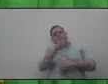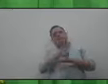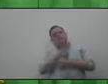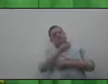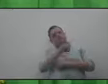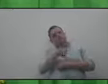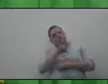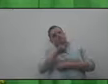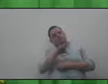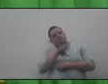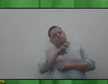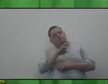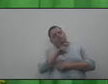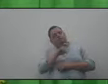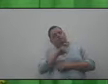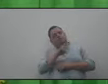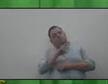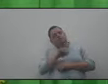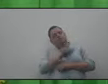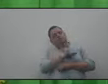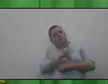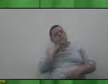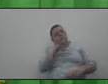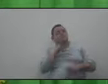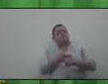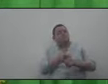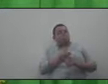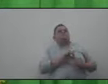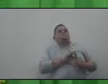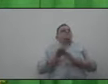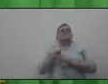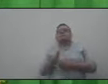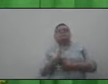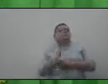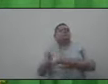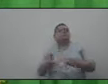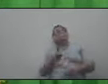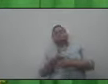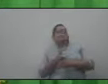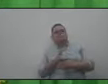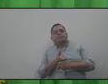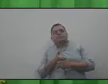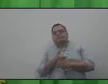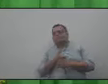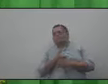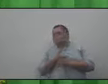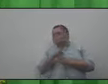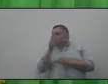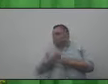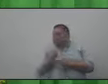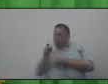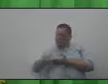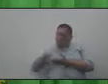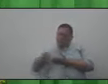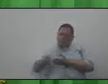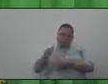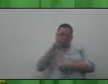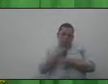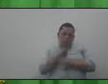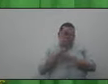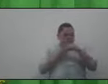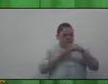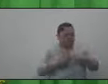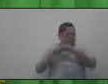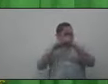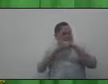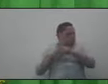Nosotros estábamos en una medida preventiva de vigilancia especial de salud y había una firma contralora para este